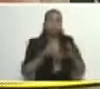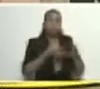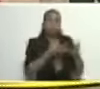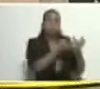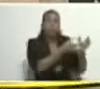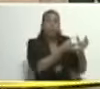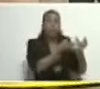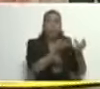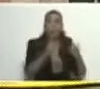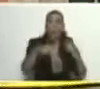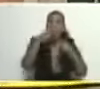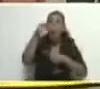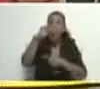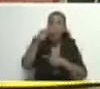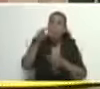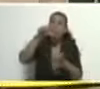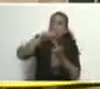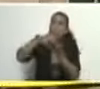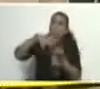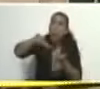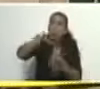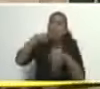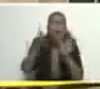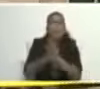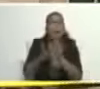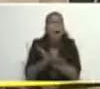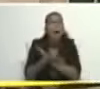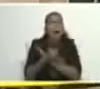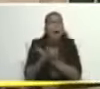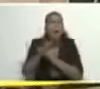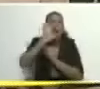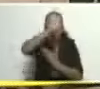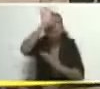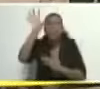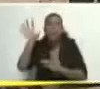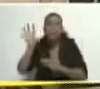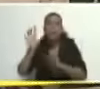Tú te encuentras en el centro, pero ¿qué pasa con la periferia?